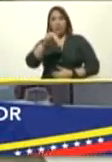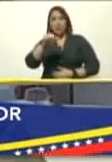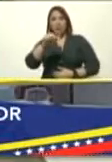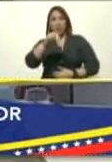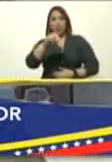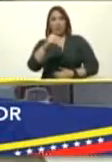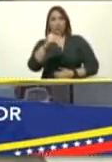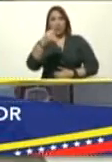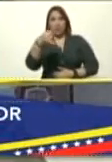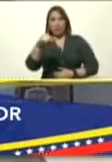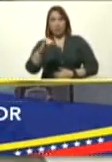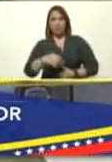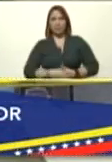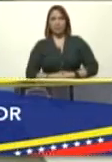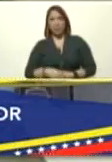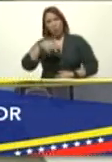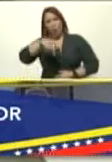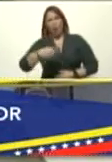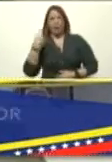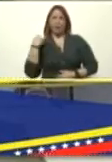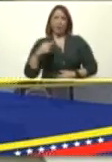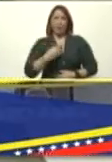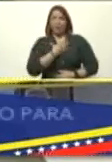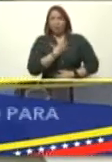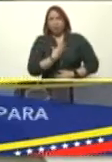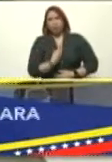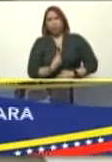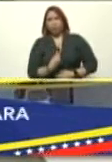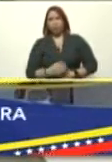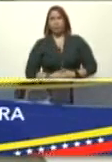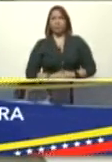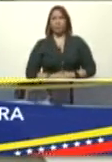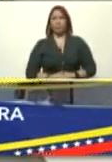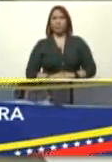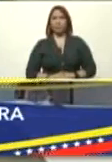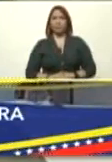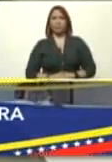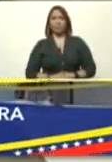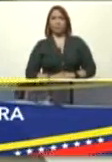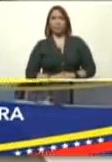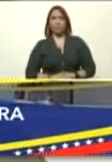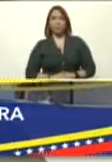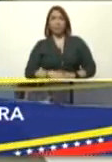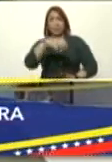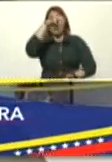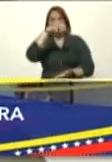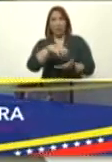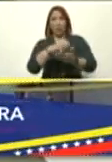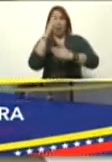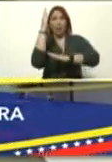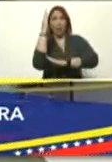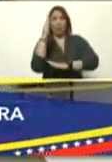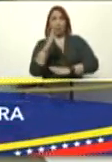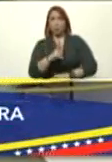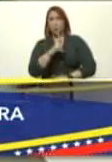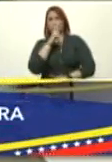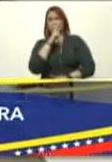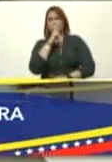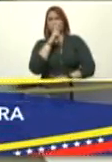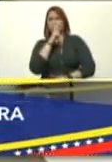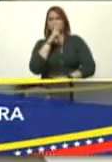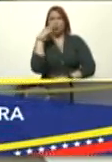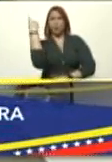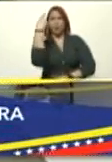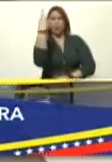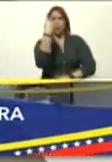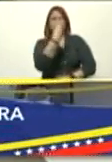tenido un triste y lamentable accidente en el estado Lara, de un